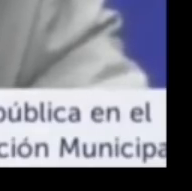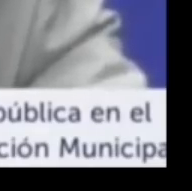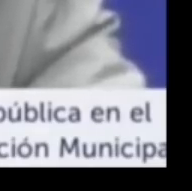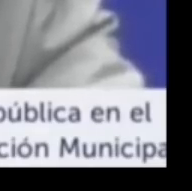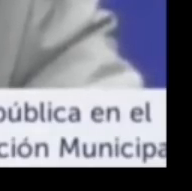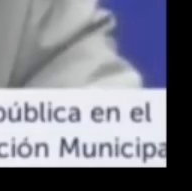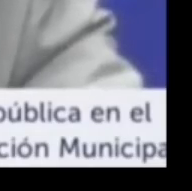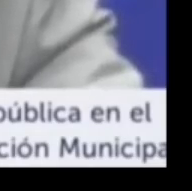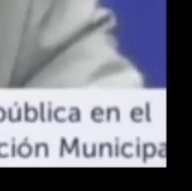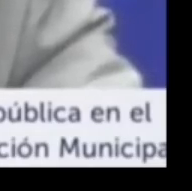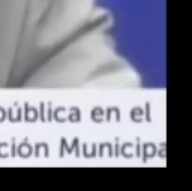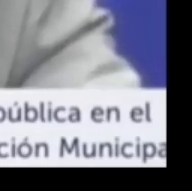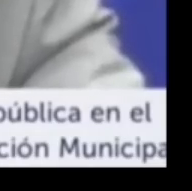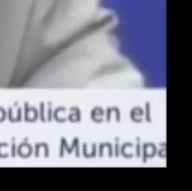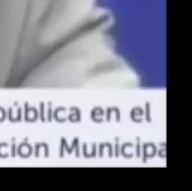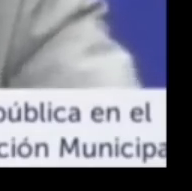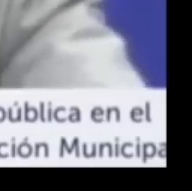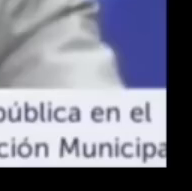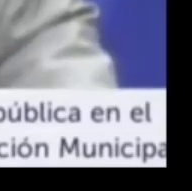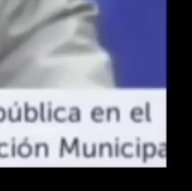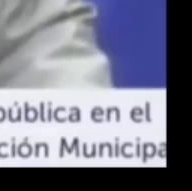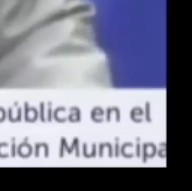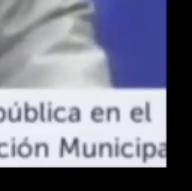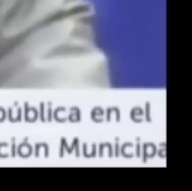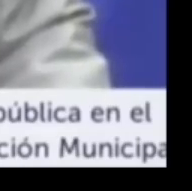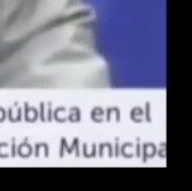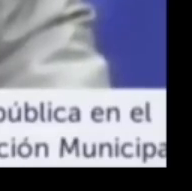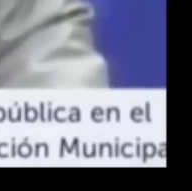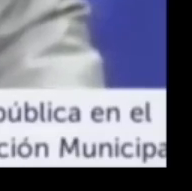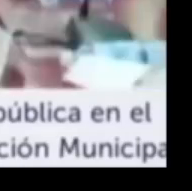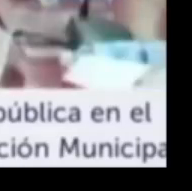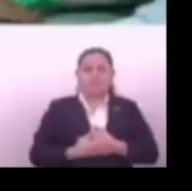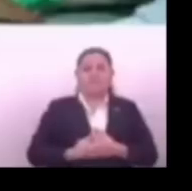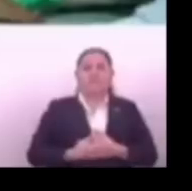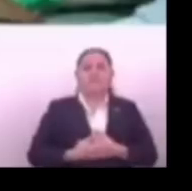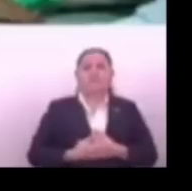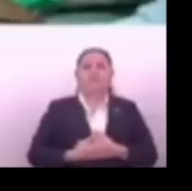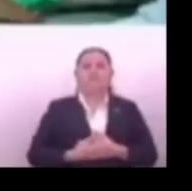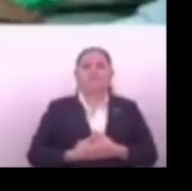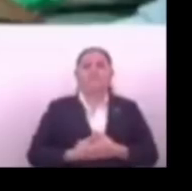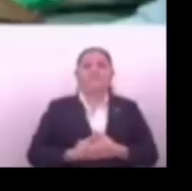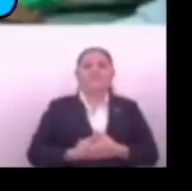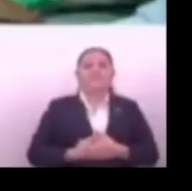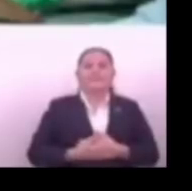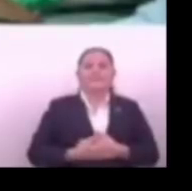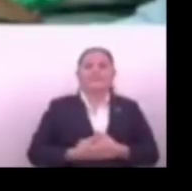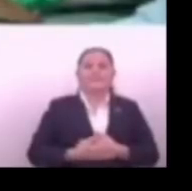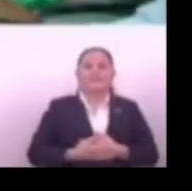los consejos municipales con sus alcaldes. Quienes estén de acuerdo, a favor, levantar la mano.